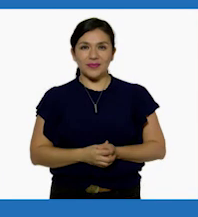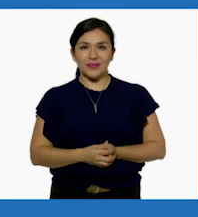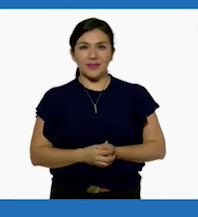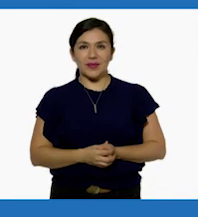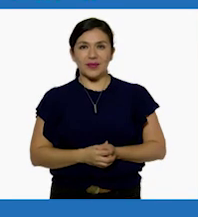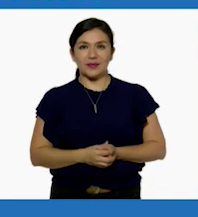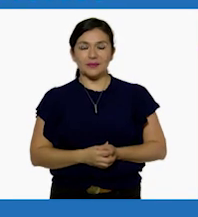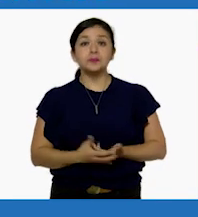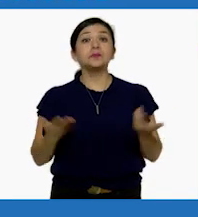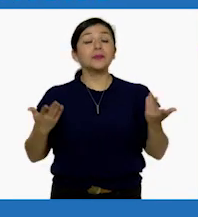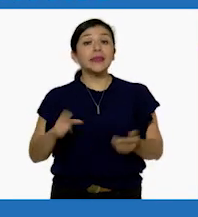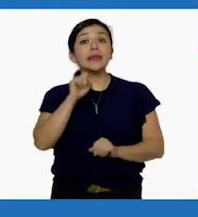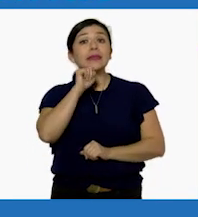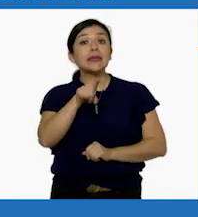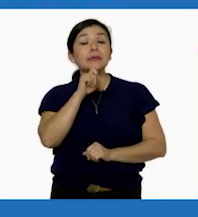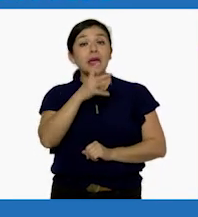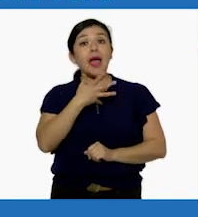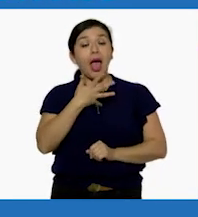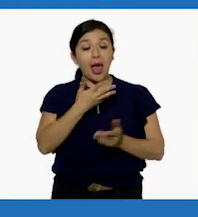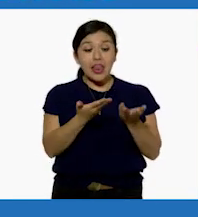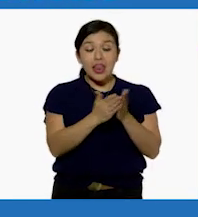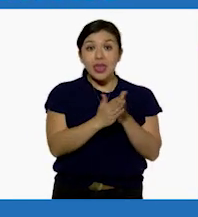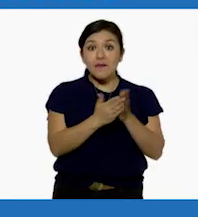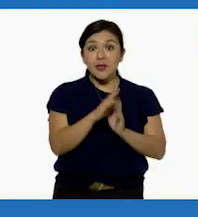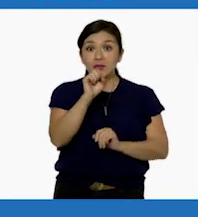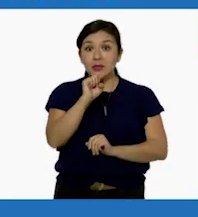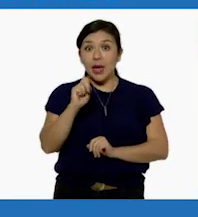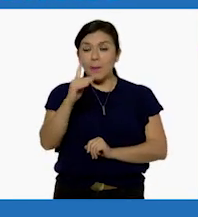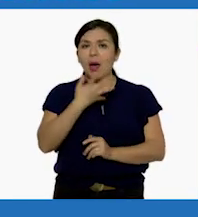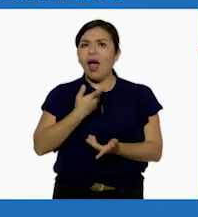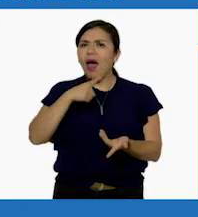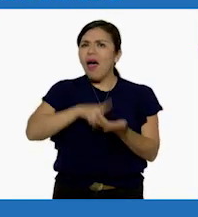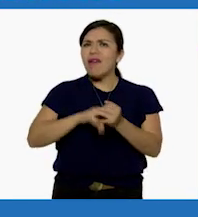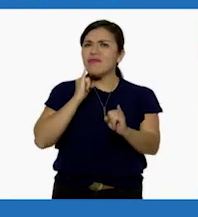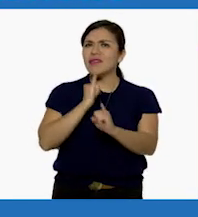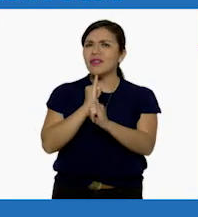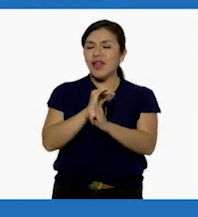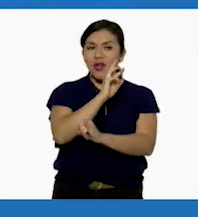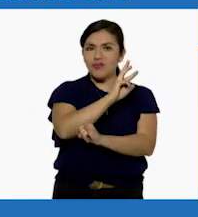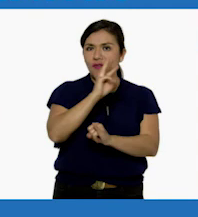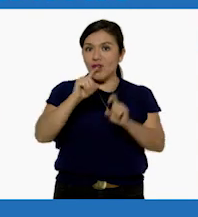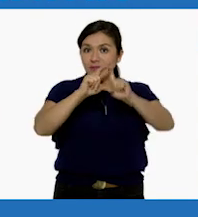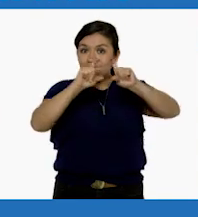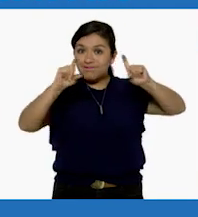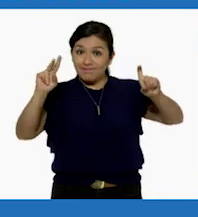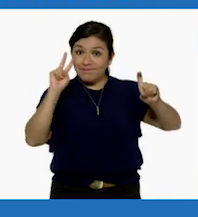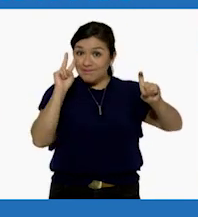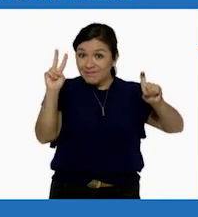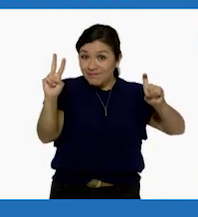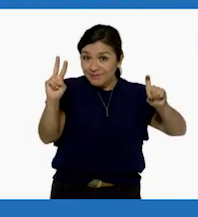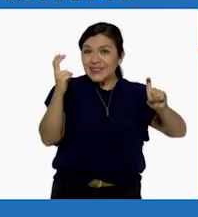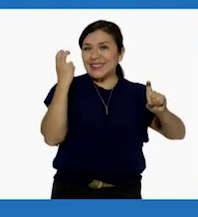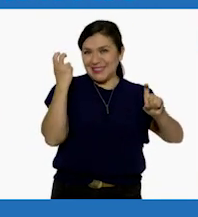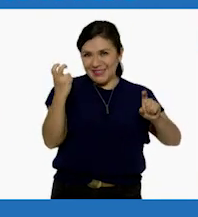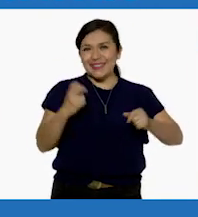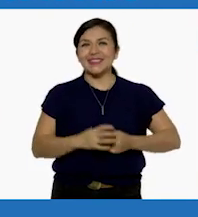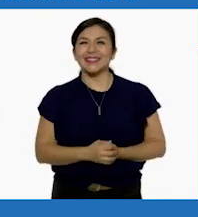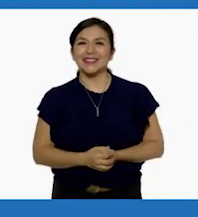líneas! También puedes encontrar los libros de texto en la página